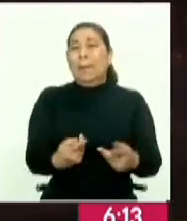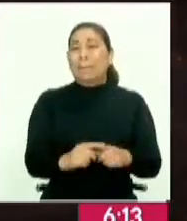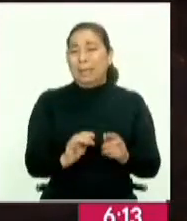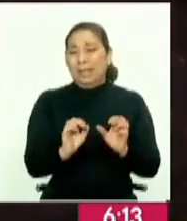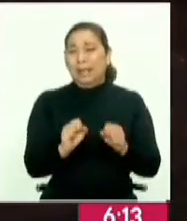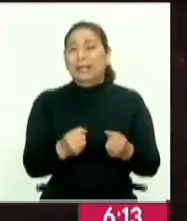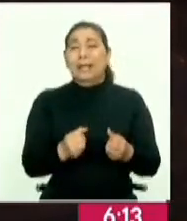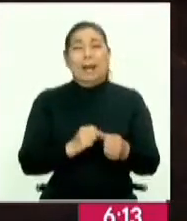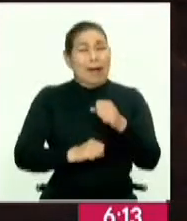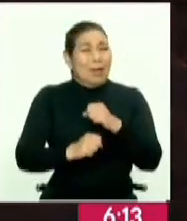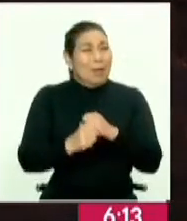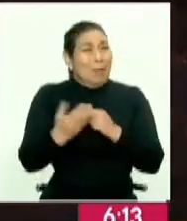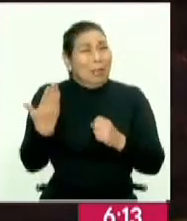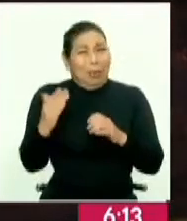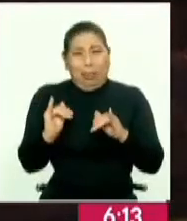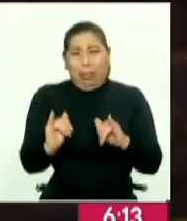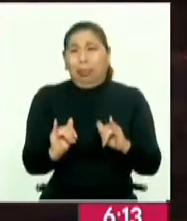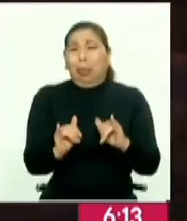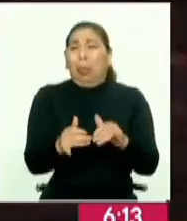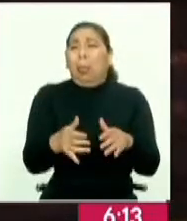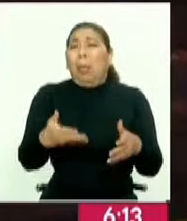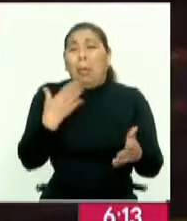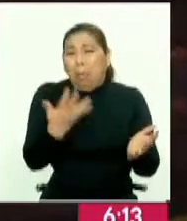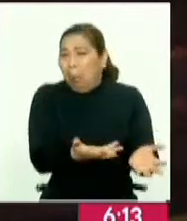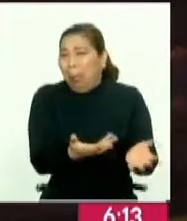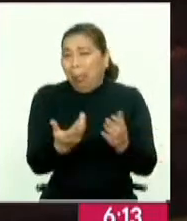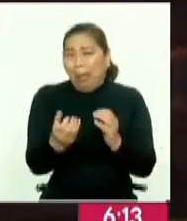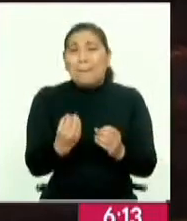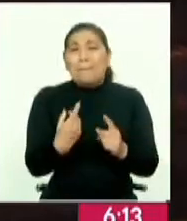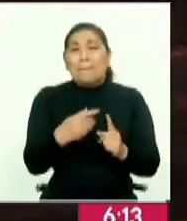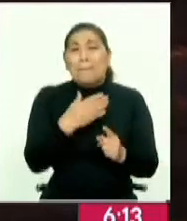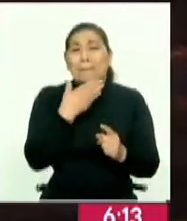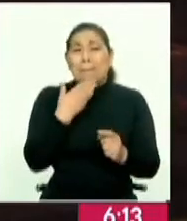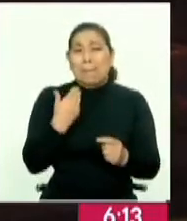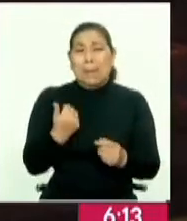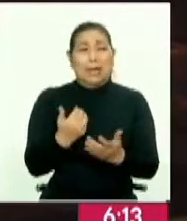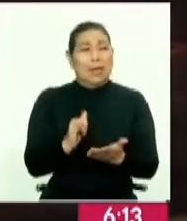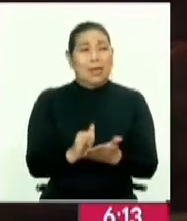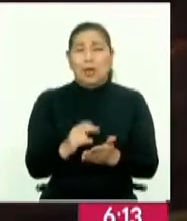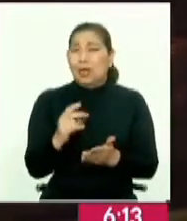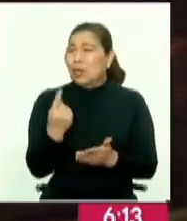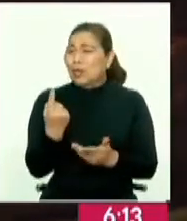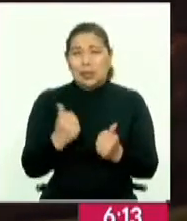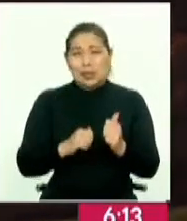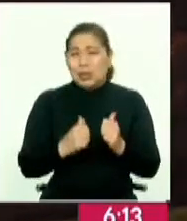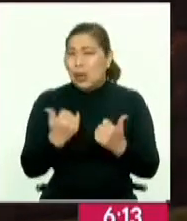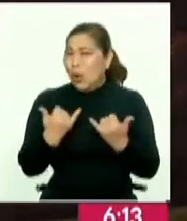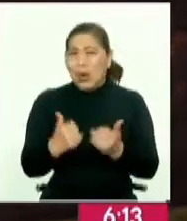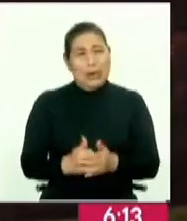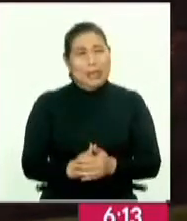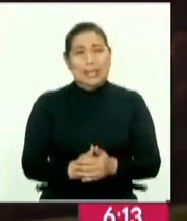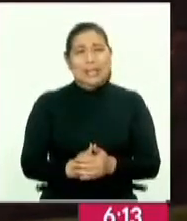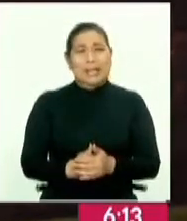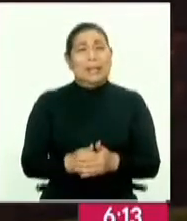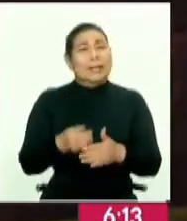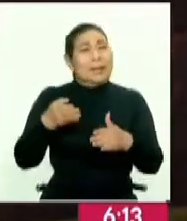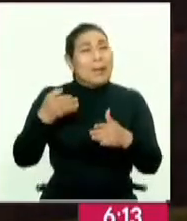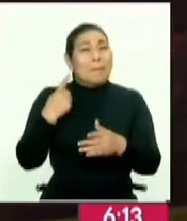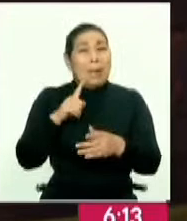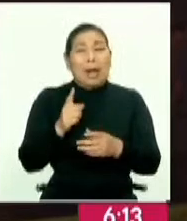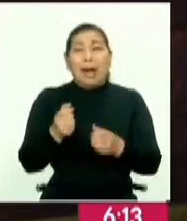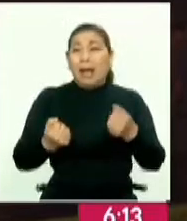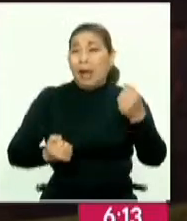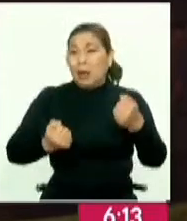los vecinos desde el año pasado por estas obras de mejoramiento este desmonte que no solamente ha afectado hoy día el acceso a los